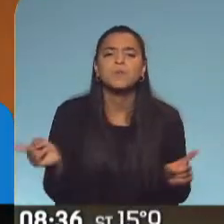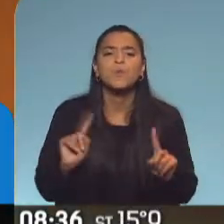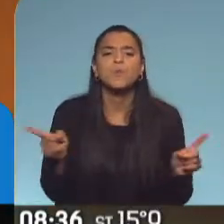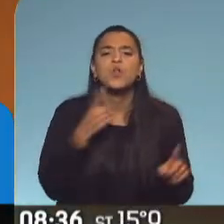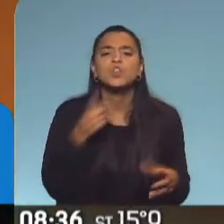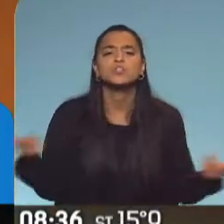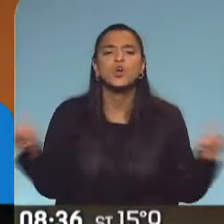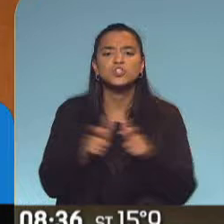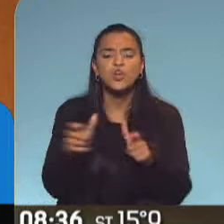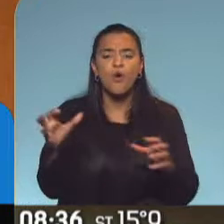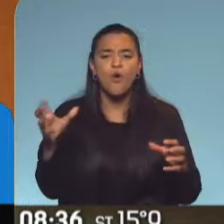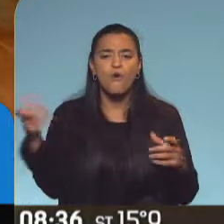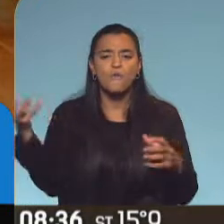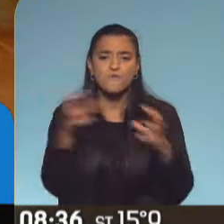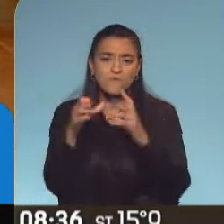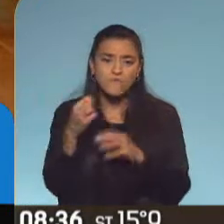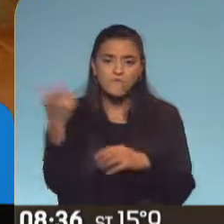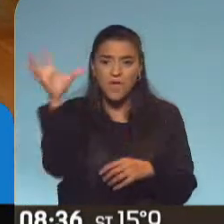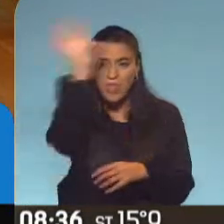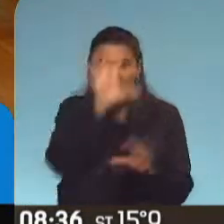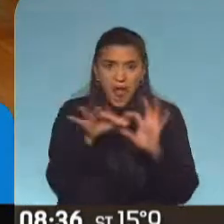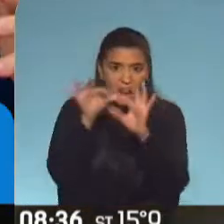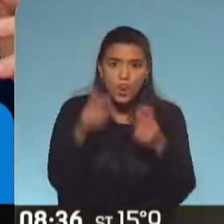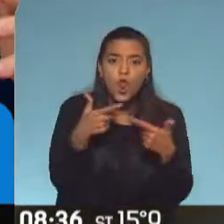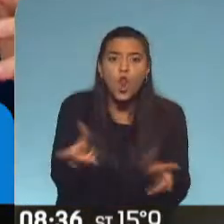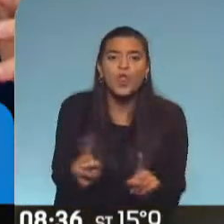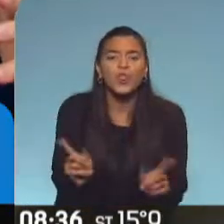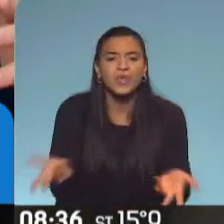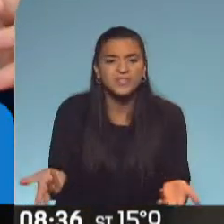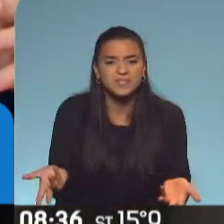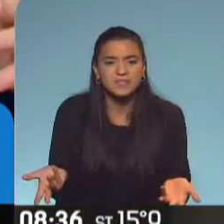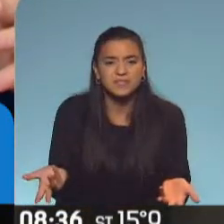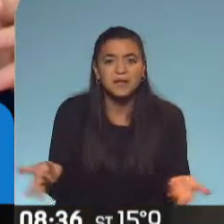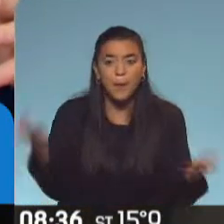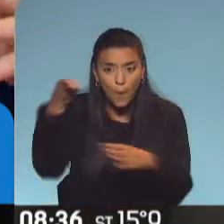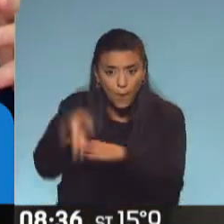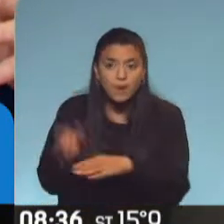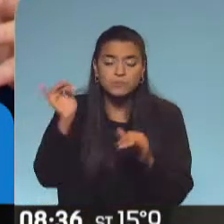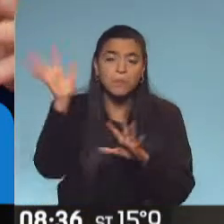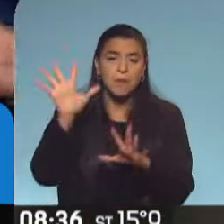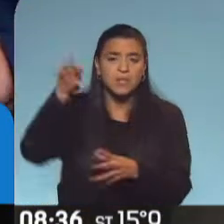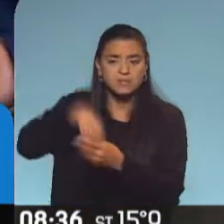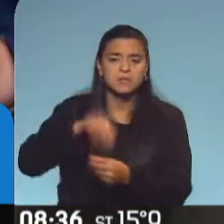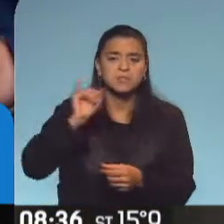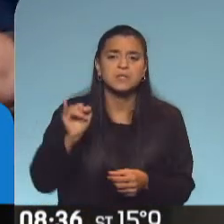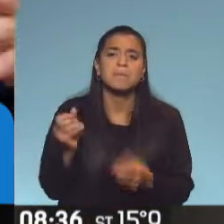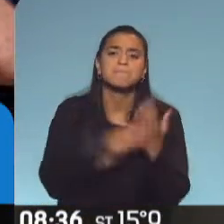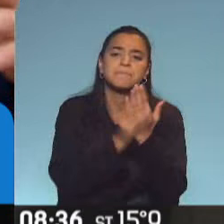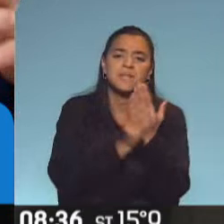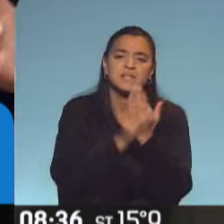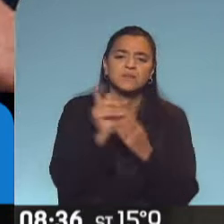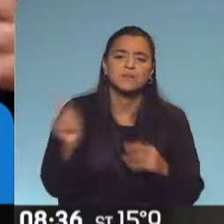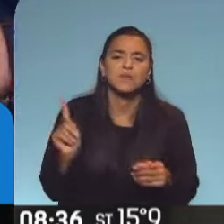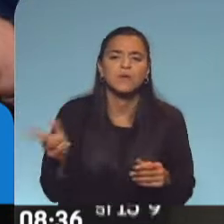en el Consejo Federal, porque todas las resoluciones son por unanimidad. Entonces, lo que yo digo... Pero participa del Consejo. Participa, no siempre la ministra, es una de las